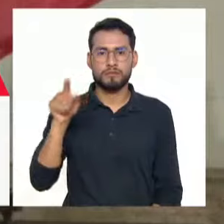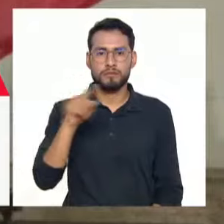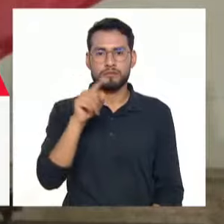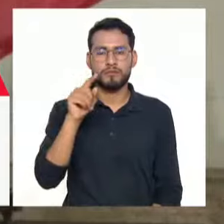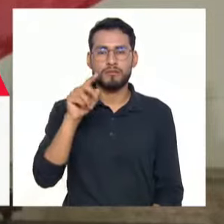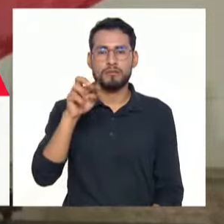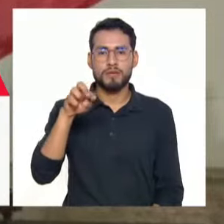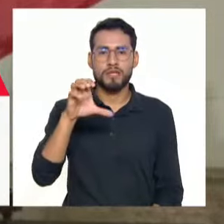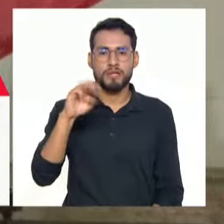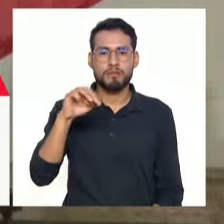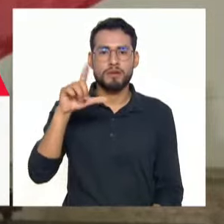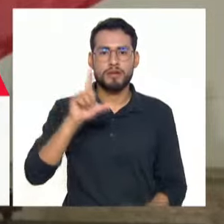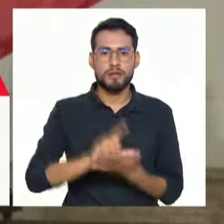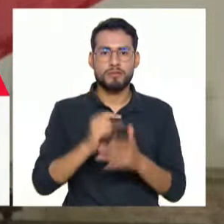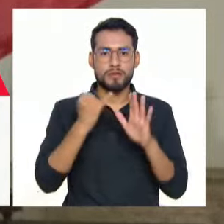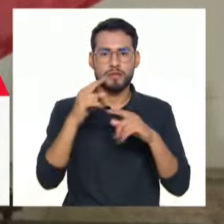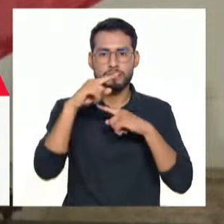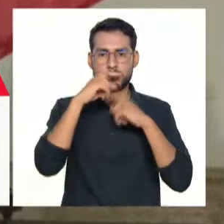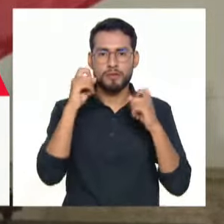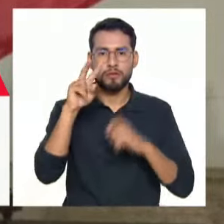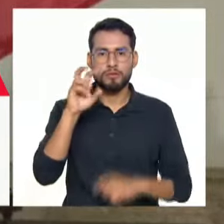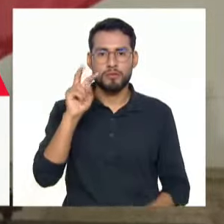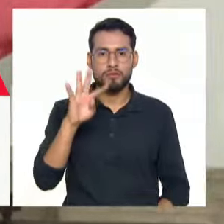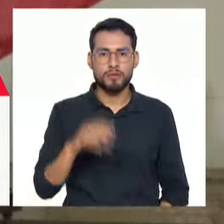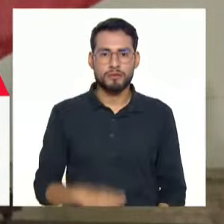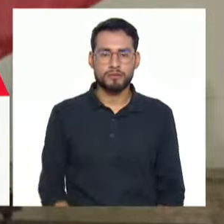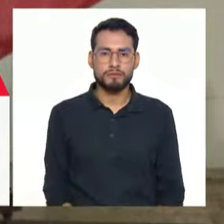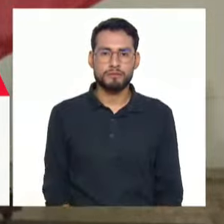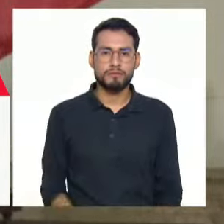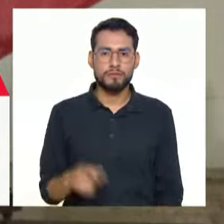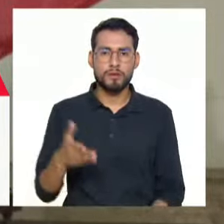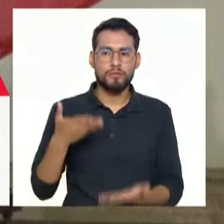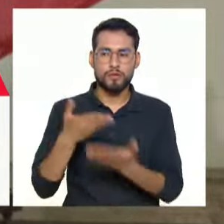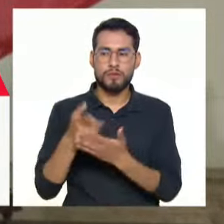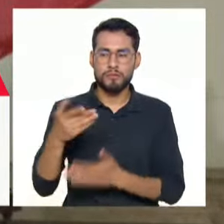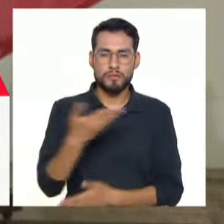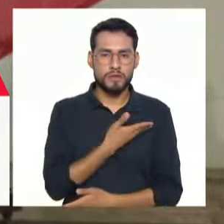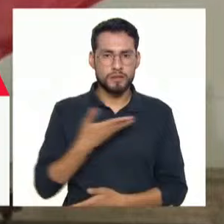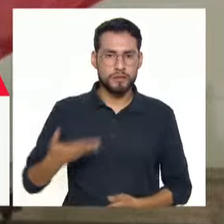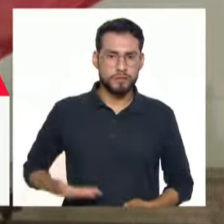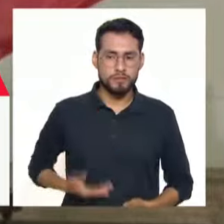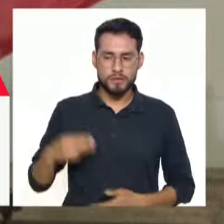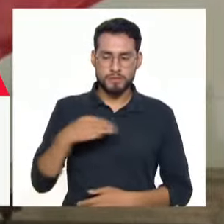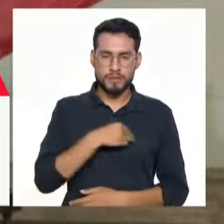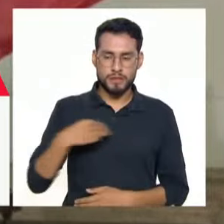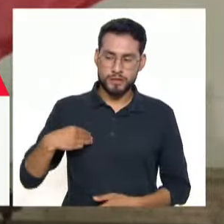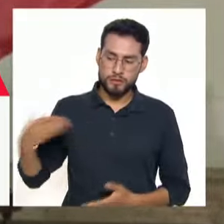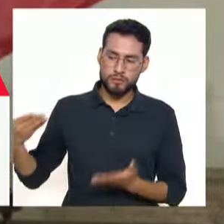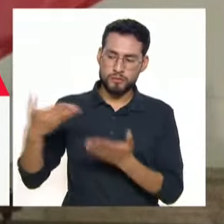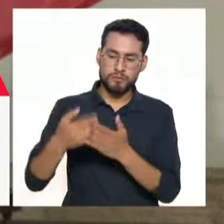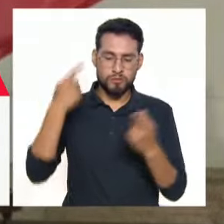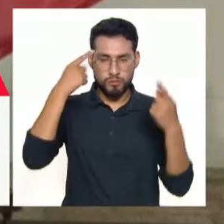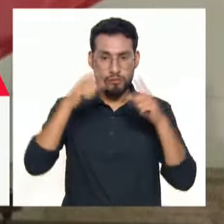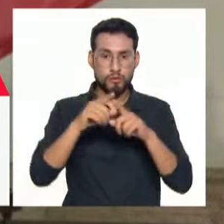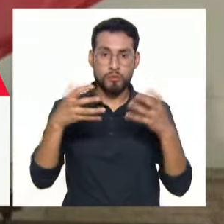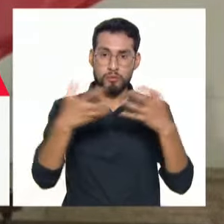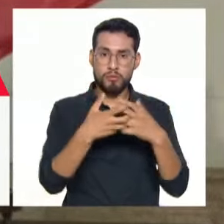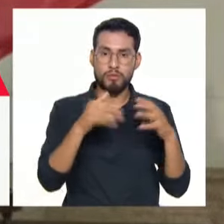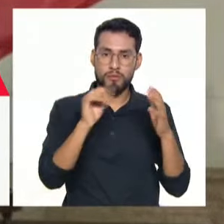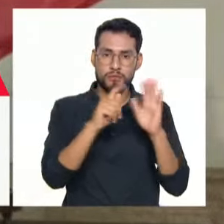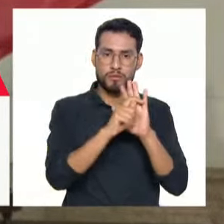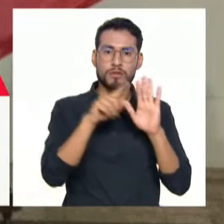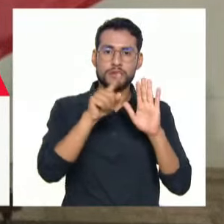2024-PCM, Lima, 6 de marzo de 2024. Vista la propuesta del señor presidente del Consejo de Ministros, de conformidad con el